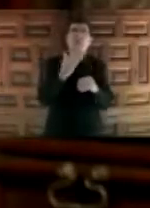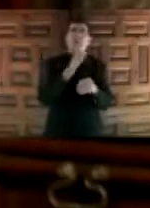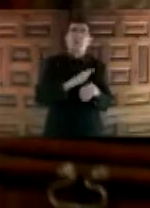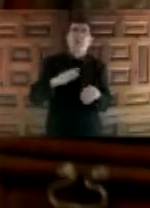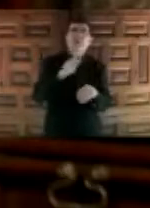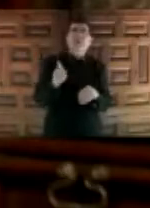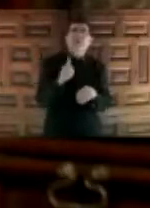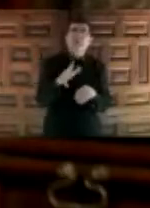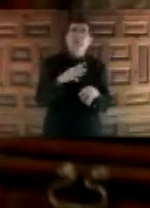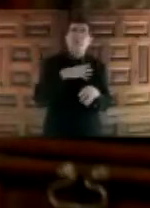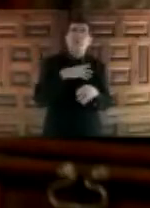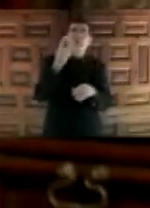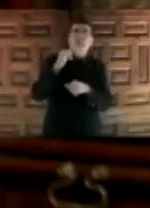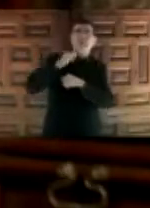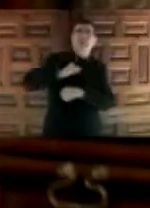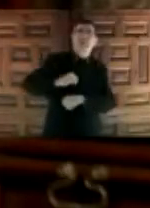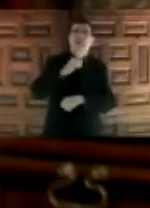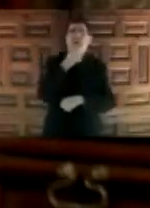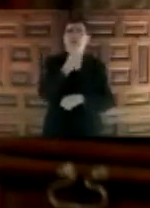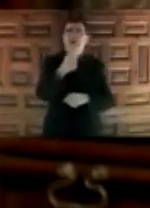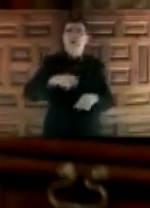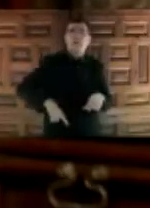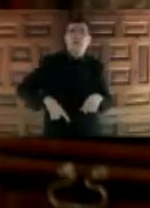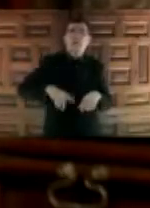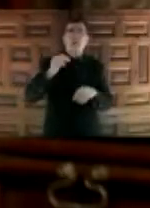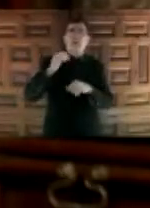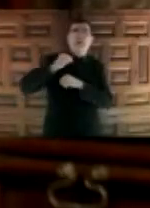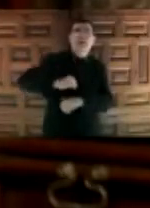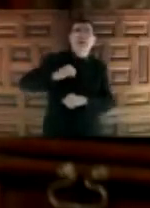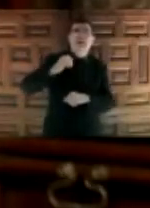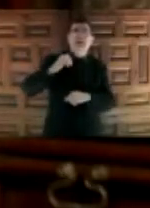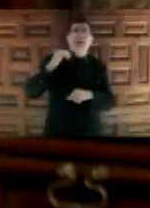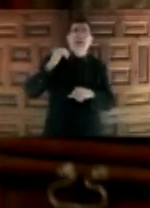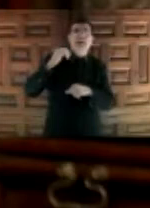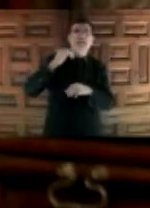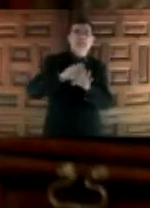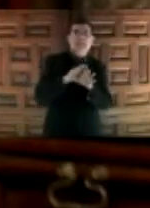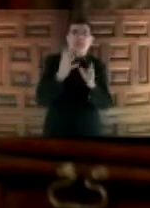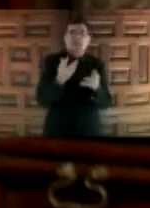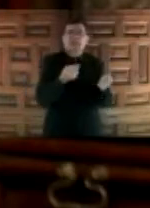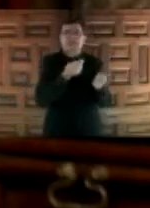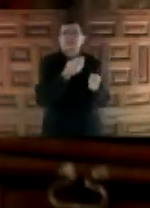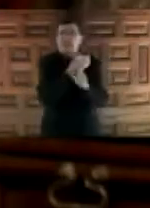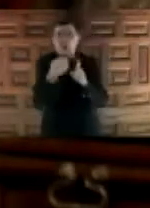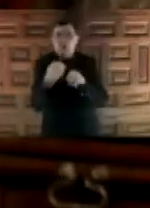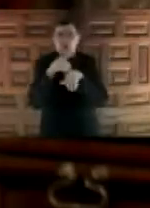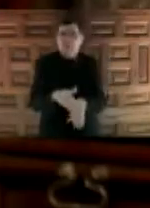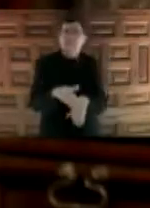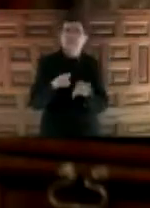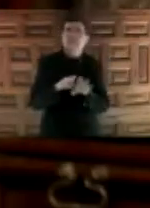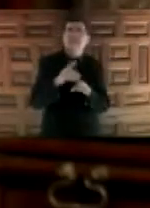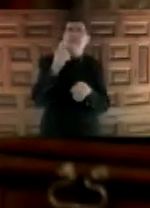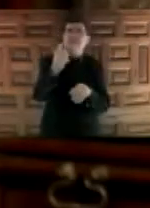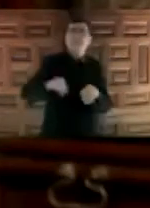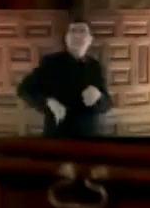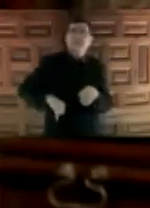que únicamente corresponda a los gobiernos o a las autoridades de las instituciones llevar a cabo, sino es algo que interesa